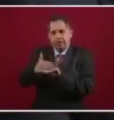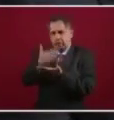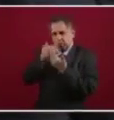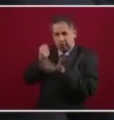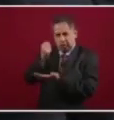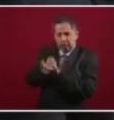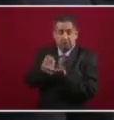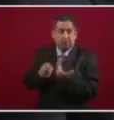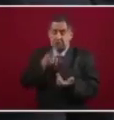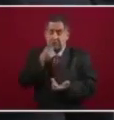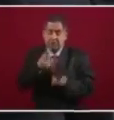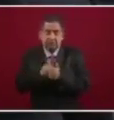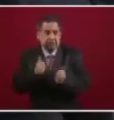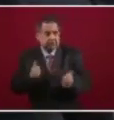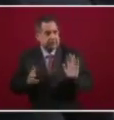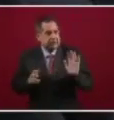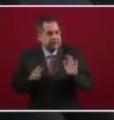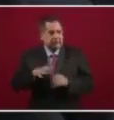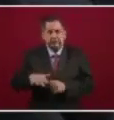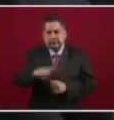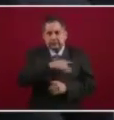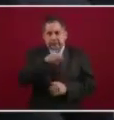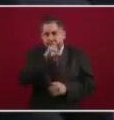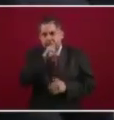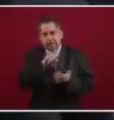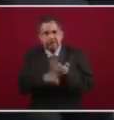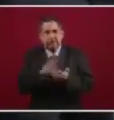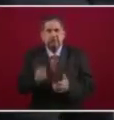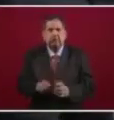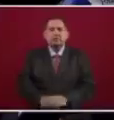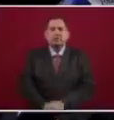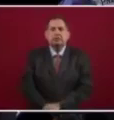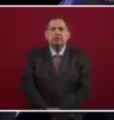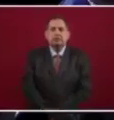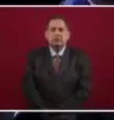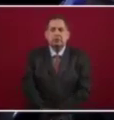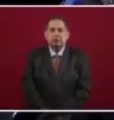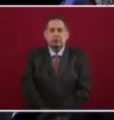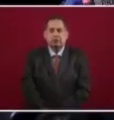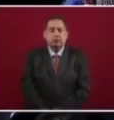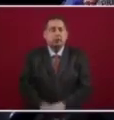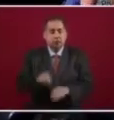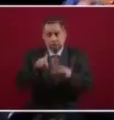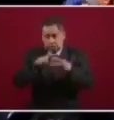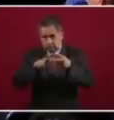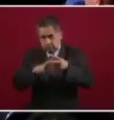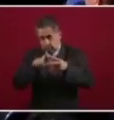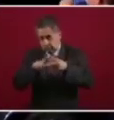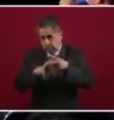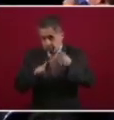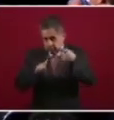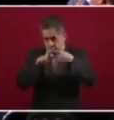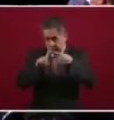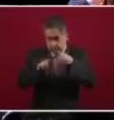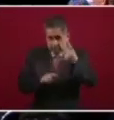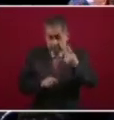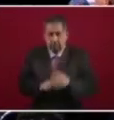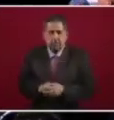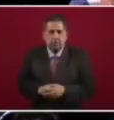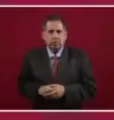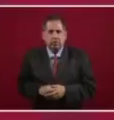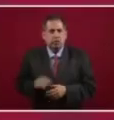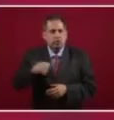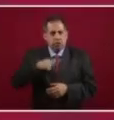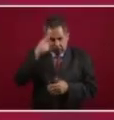que hay una crisis en ese sector y están preocupados. Gracias. Sí, mire, acerca de lo primero, yo creo que como parte